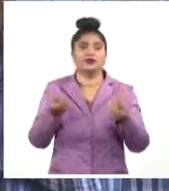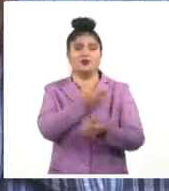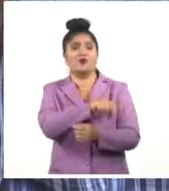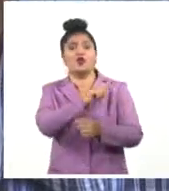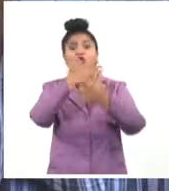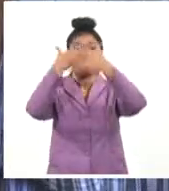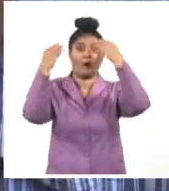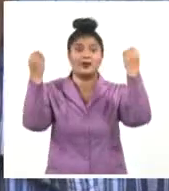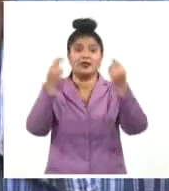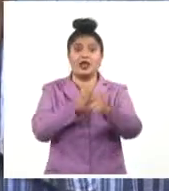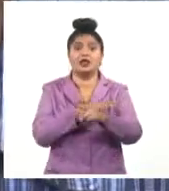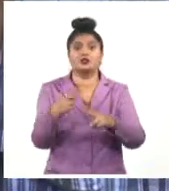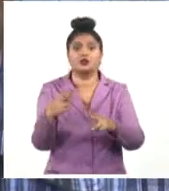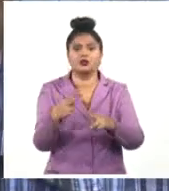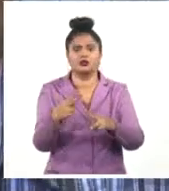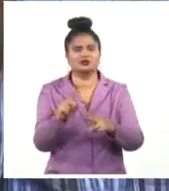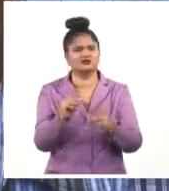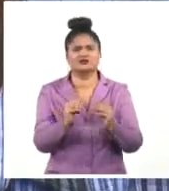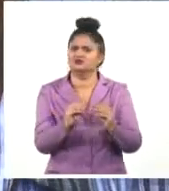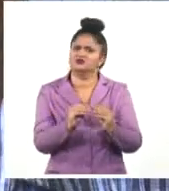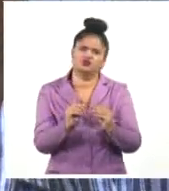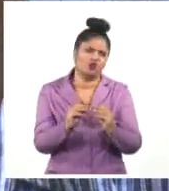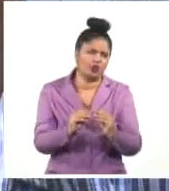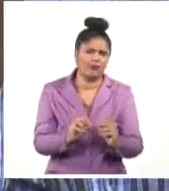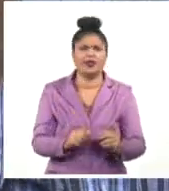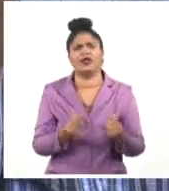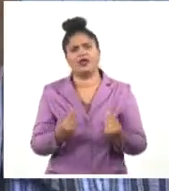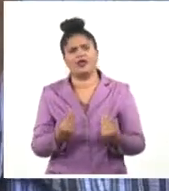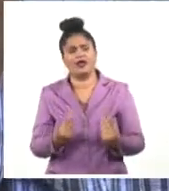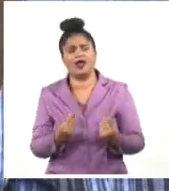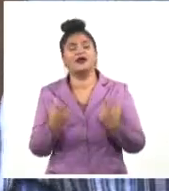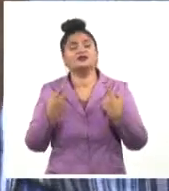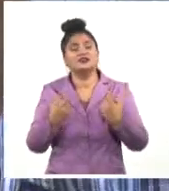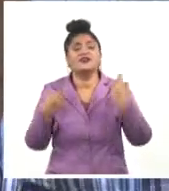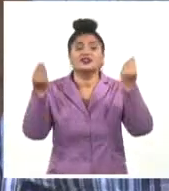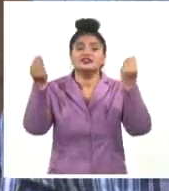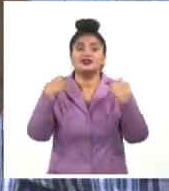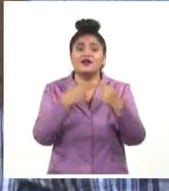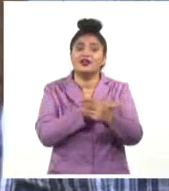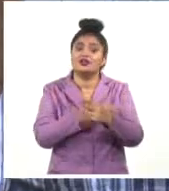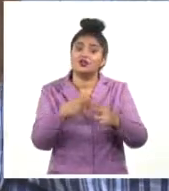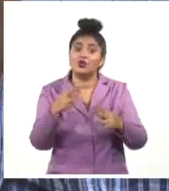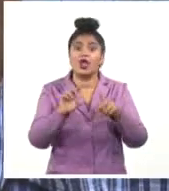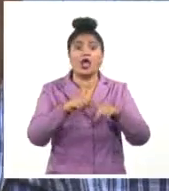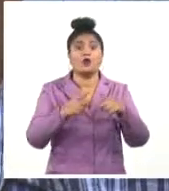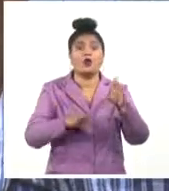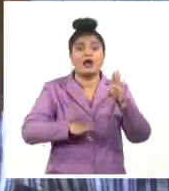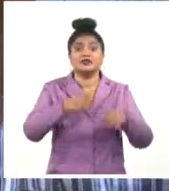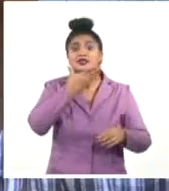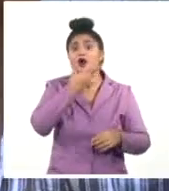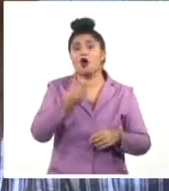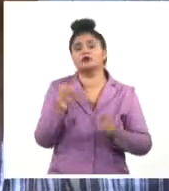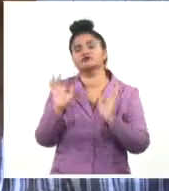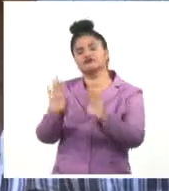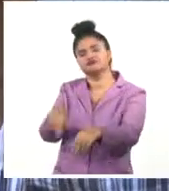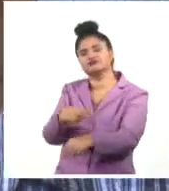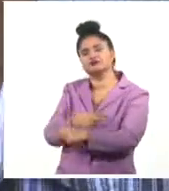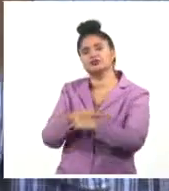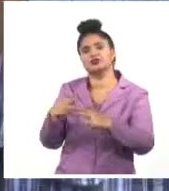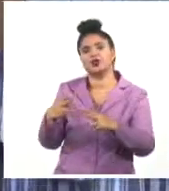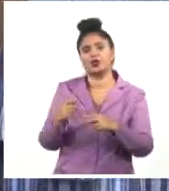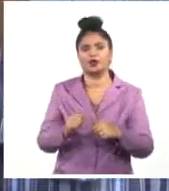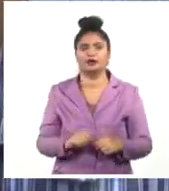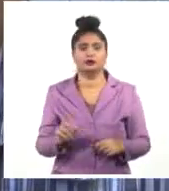queda desarmado. Y eso es lo que está ocurriendo, que ahora están manipulando la historia. Los enemigos de la